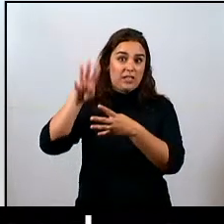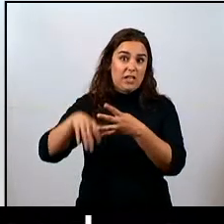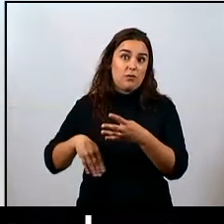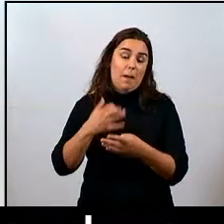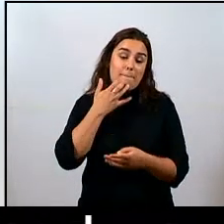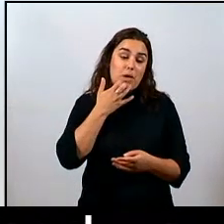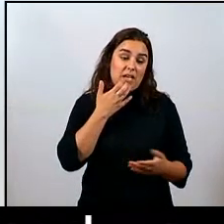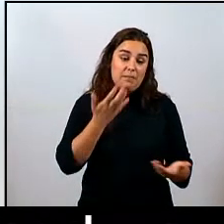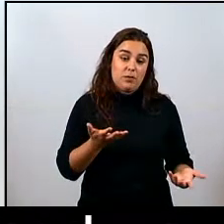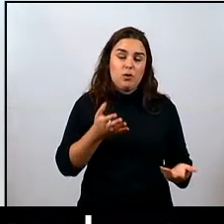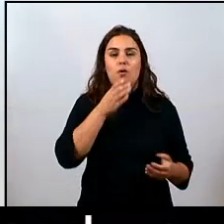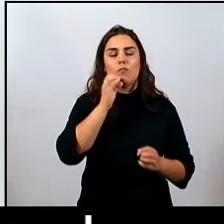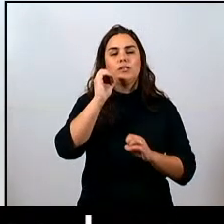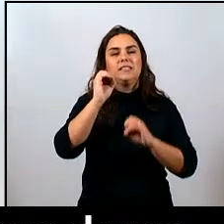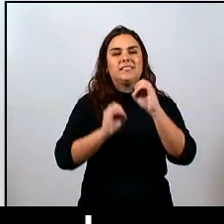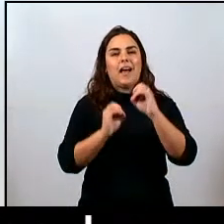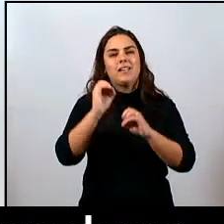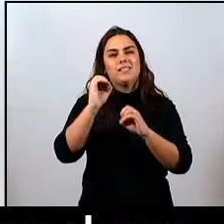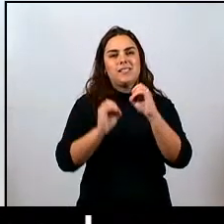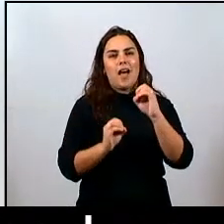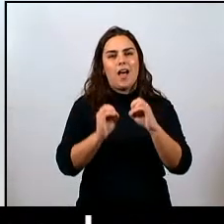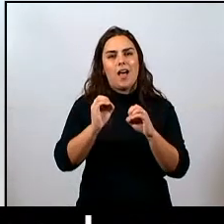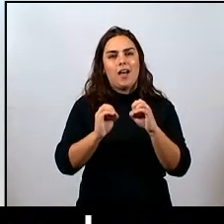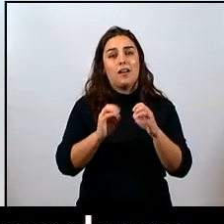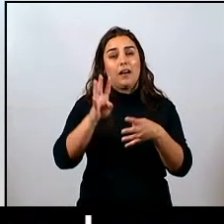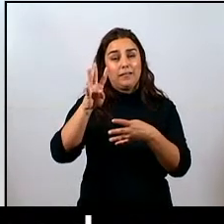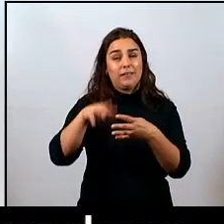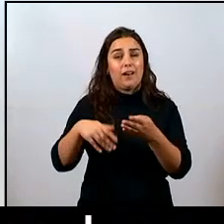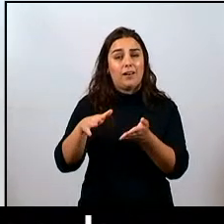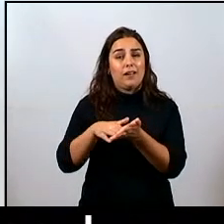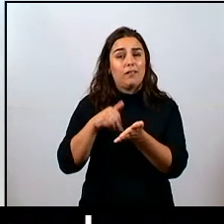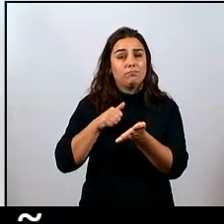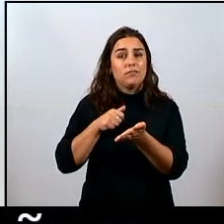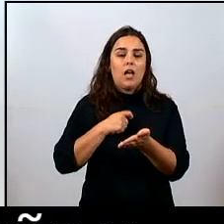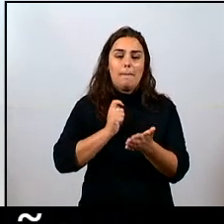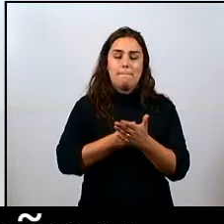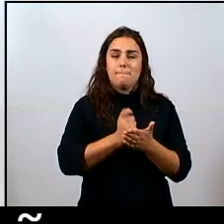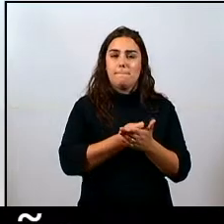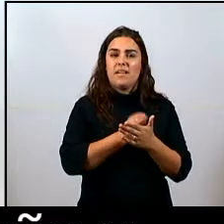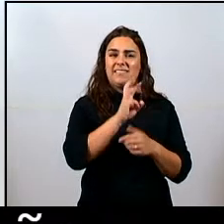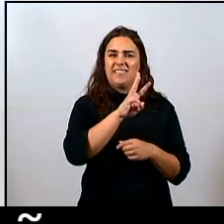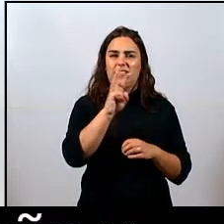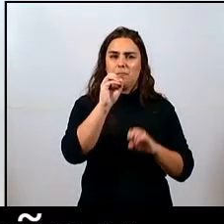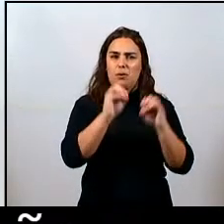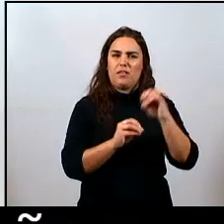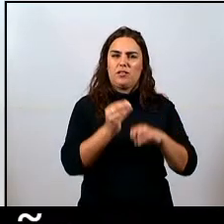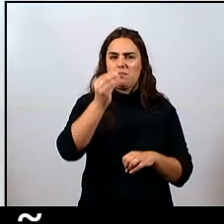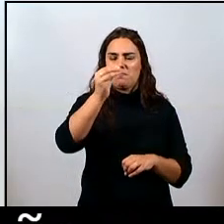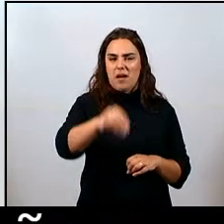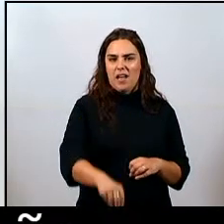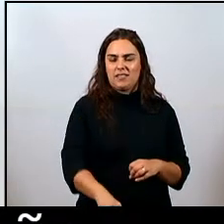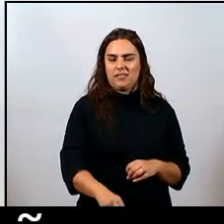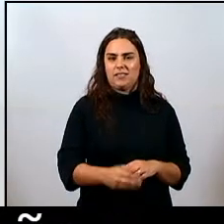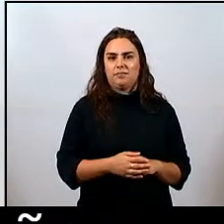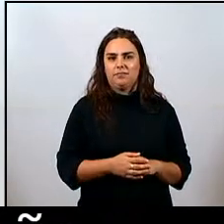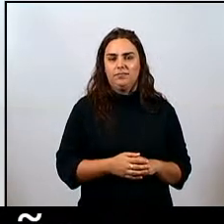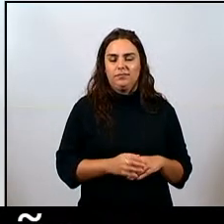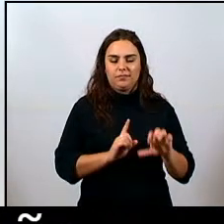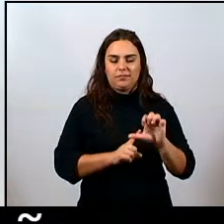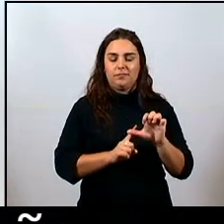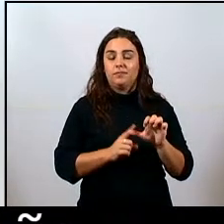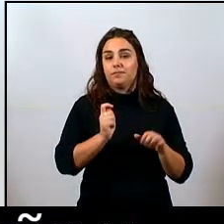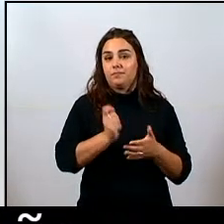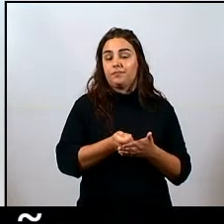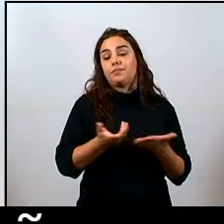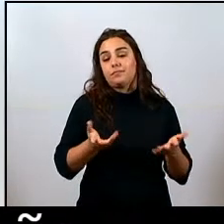en esa tasa que cobran los catalanes, las empresas pagan un 33% más de lo que se paga en Extremadura. Así